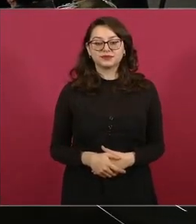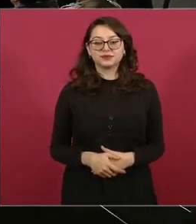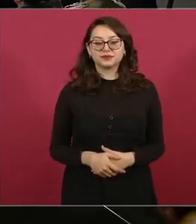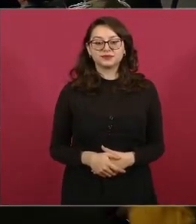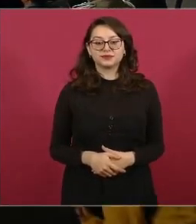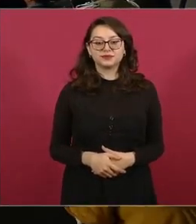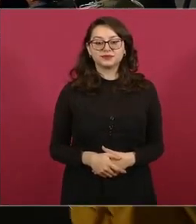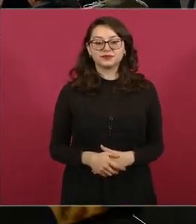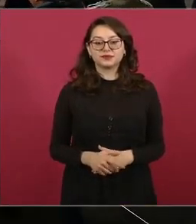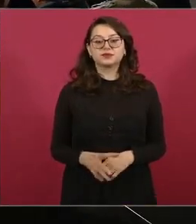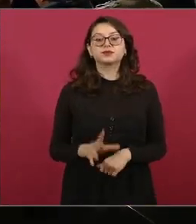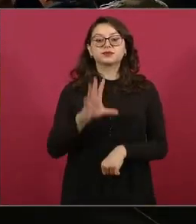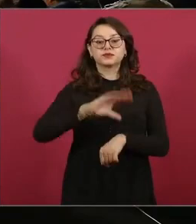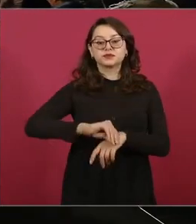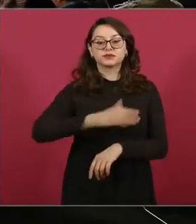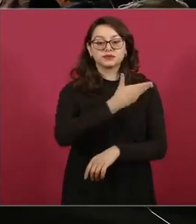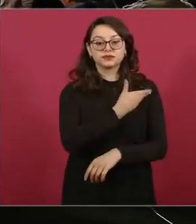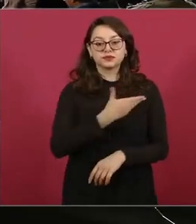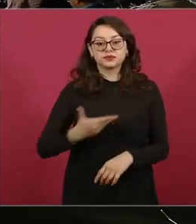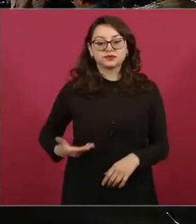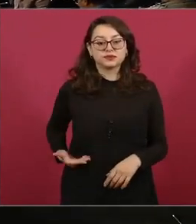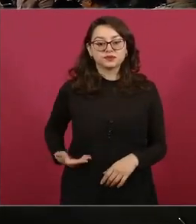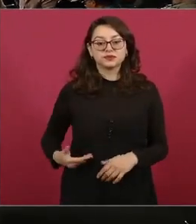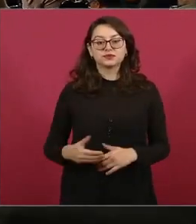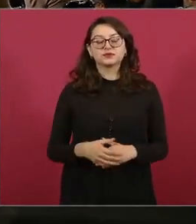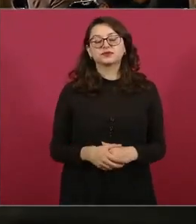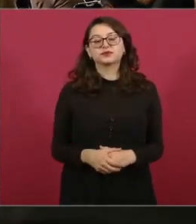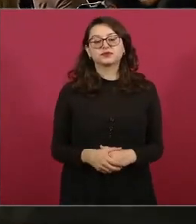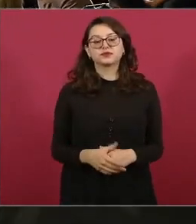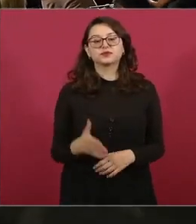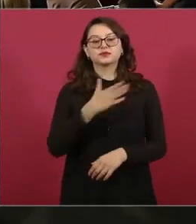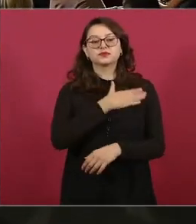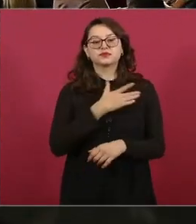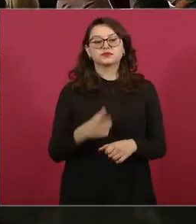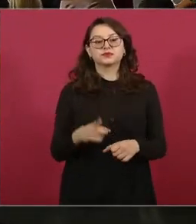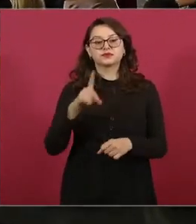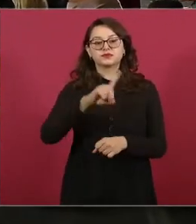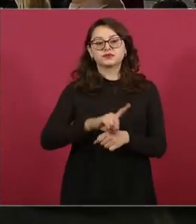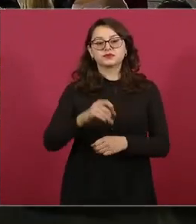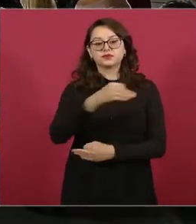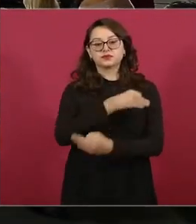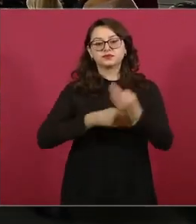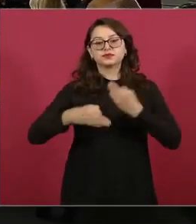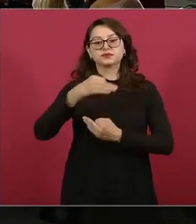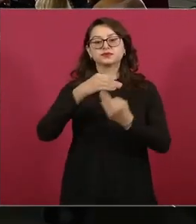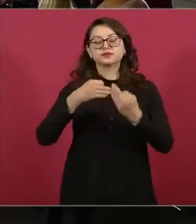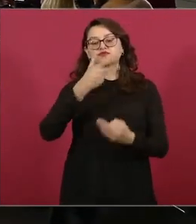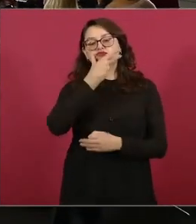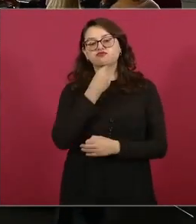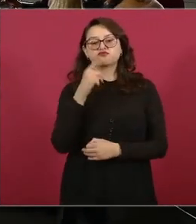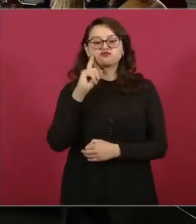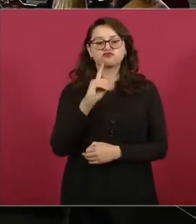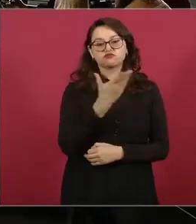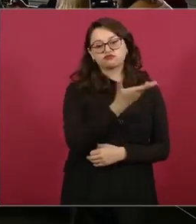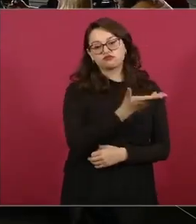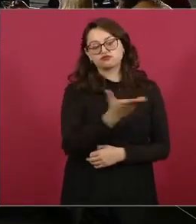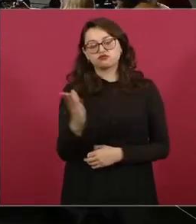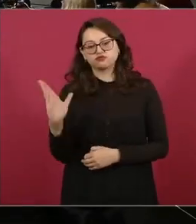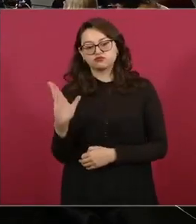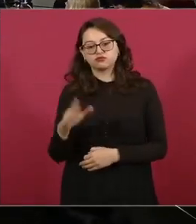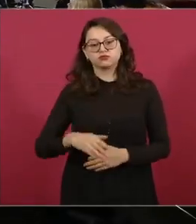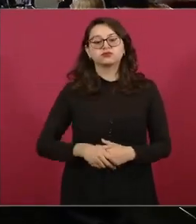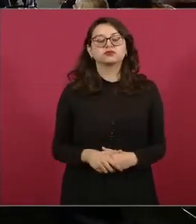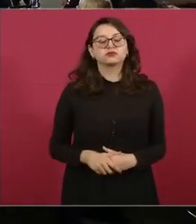Con su permiso, señor presidente. Muy buenos días a todas y todos ustedes. Hoy en el Pulso